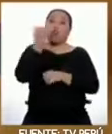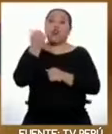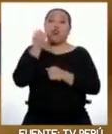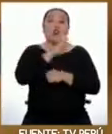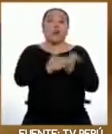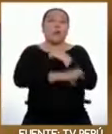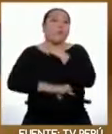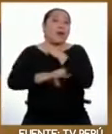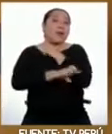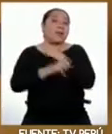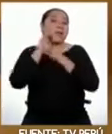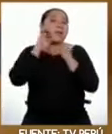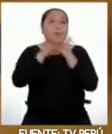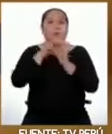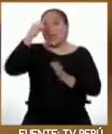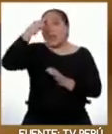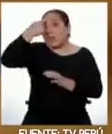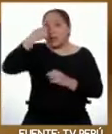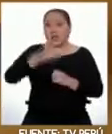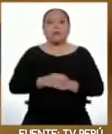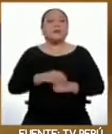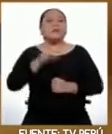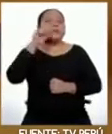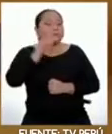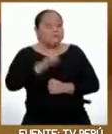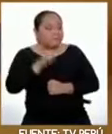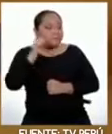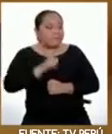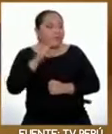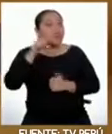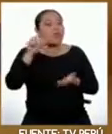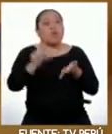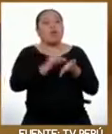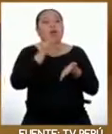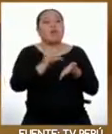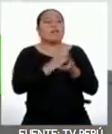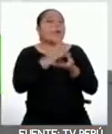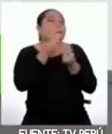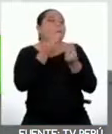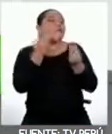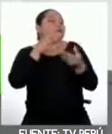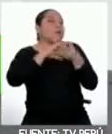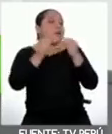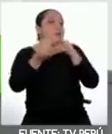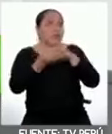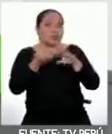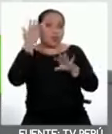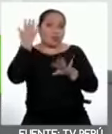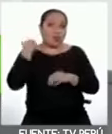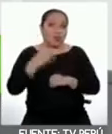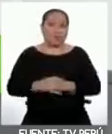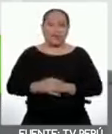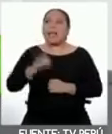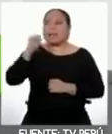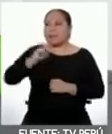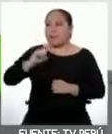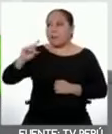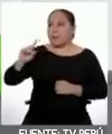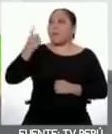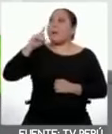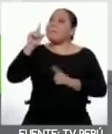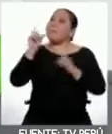India. Exacto, Yanira. Se trata de un arte con mucha historia. Ahora sí va mi primera